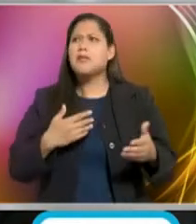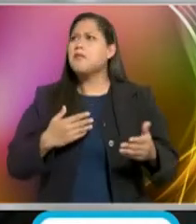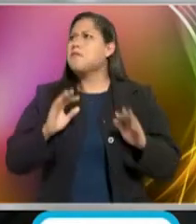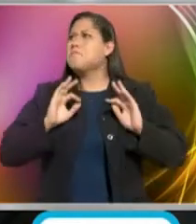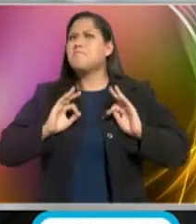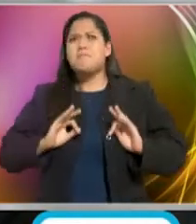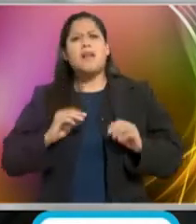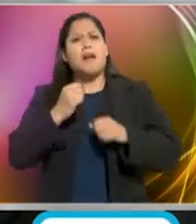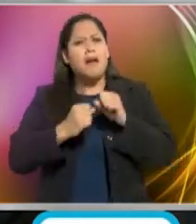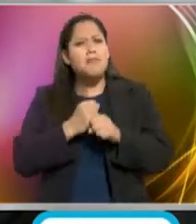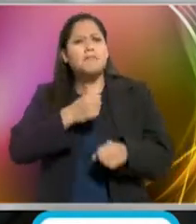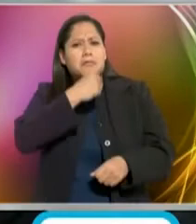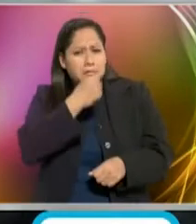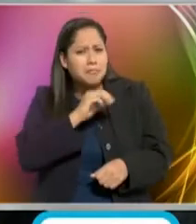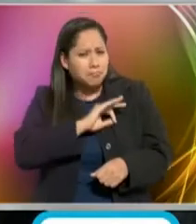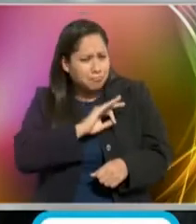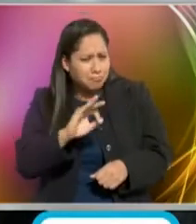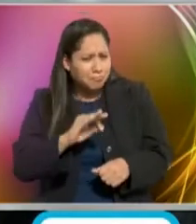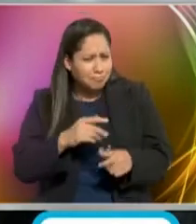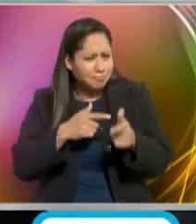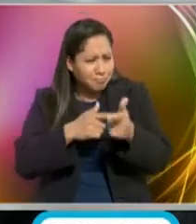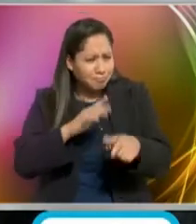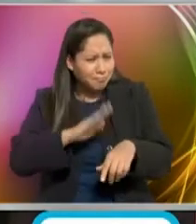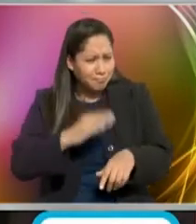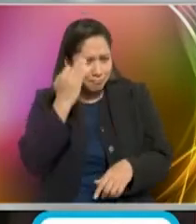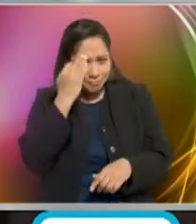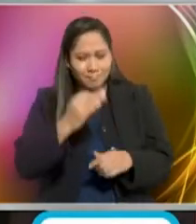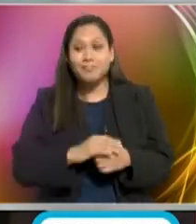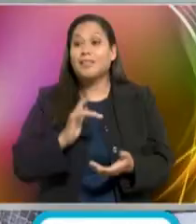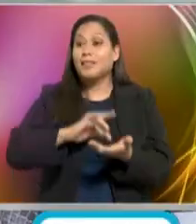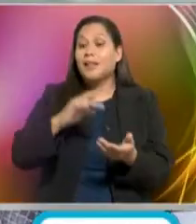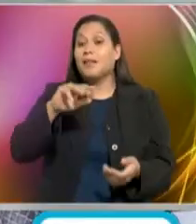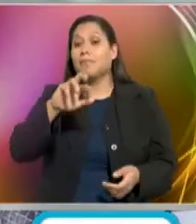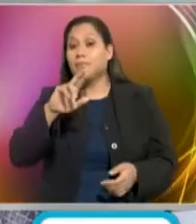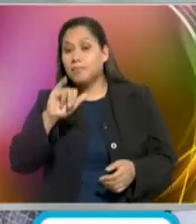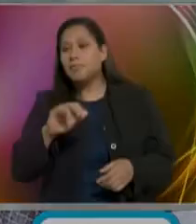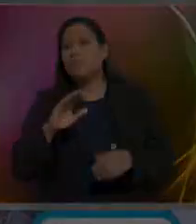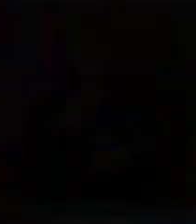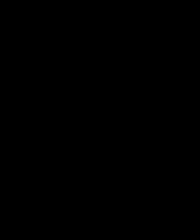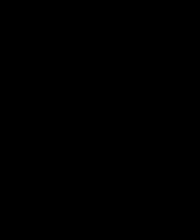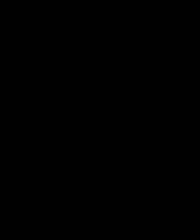ir sumando años de manera inmejorable. Así es. Gracias, Sí. María, por No, ¿de acompañarnos qué? en esta mañana.